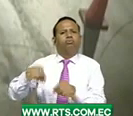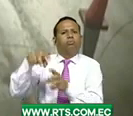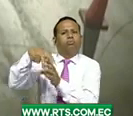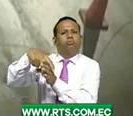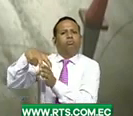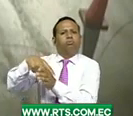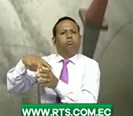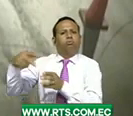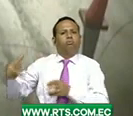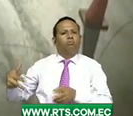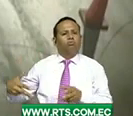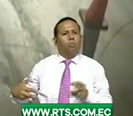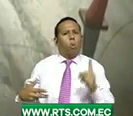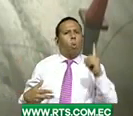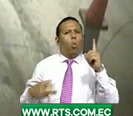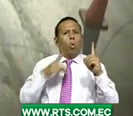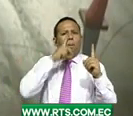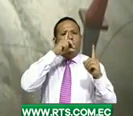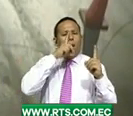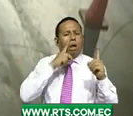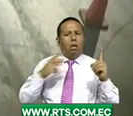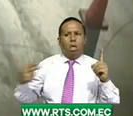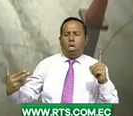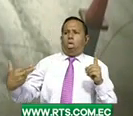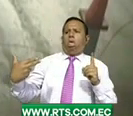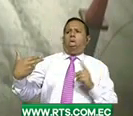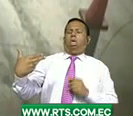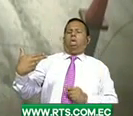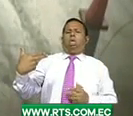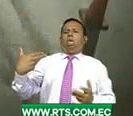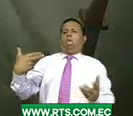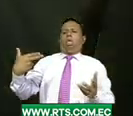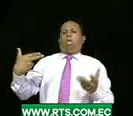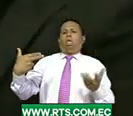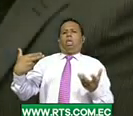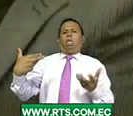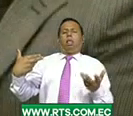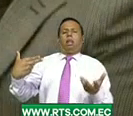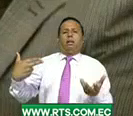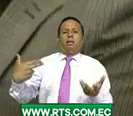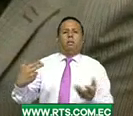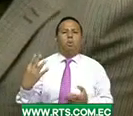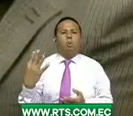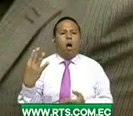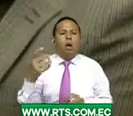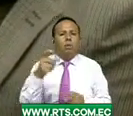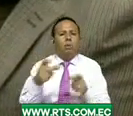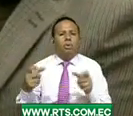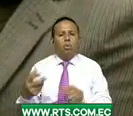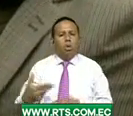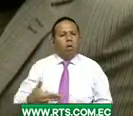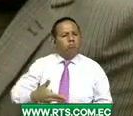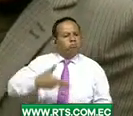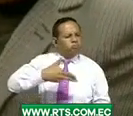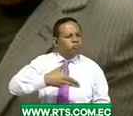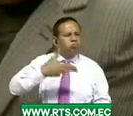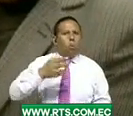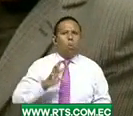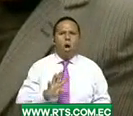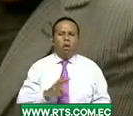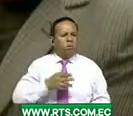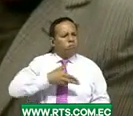al único y solitario empleado, que no tuvo oportunidad alguna de defenderse. Cuatro personas fuertemente armadas, con